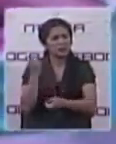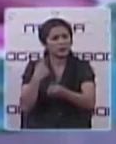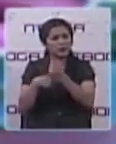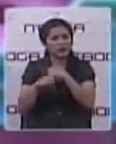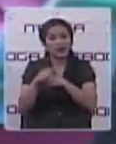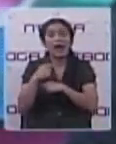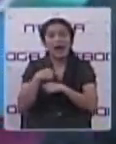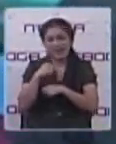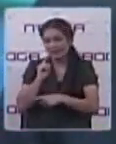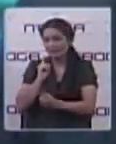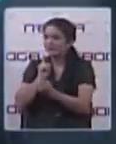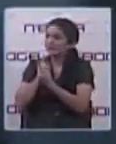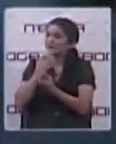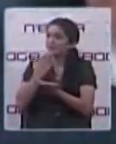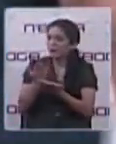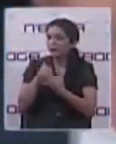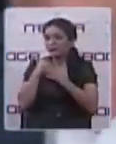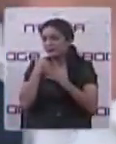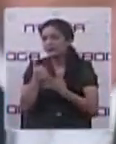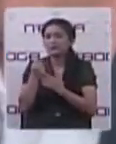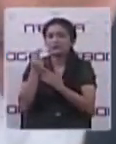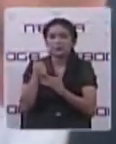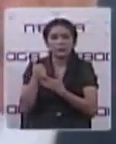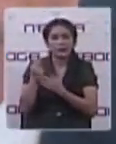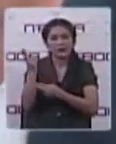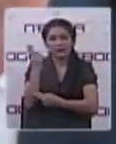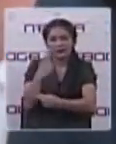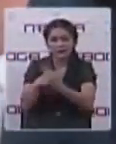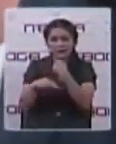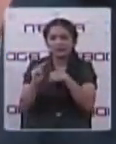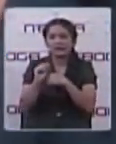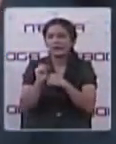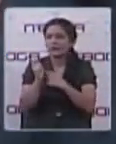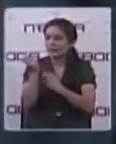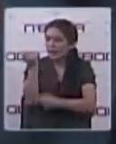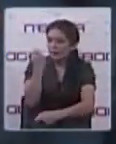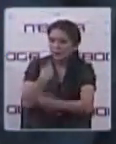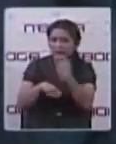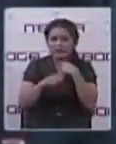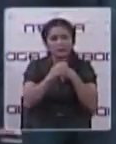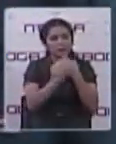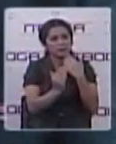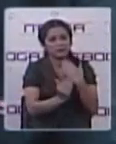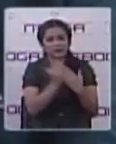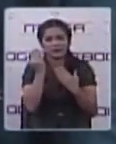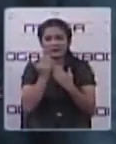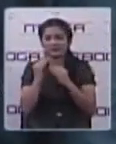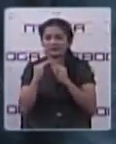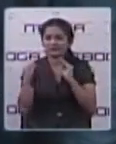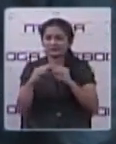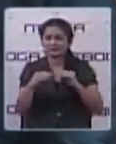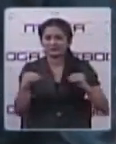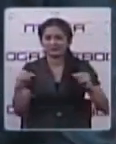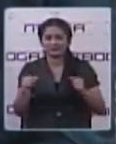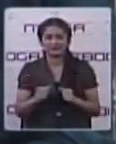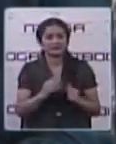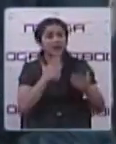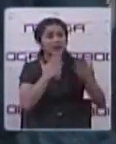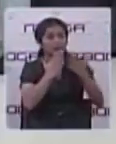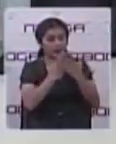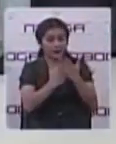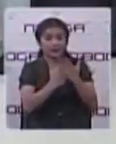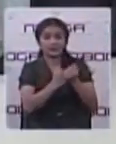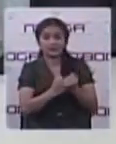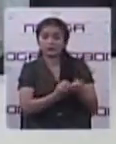el papel de bienes raíces, de la gente de bienes raíces, goza una importancia. Henry, gracias por acompañarnos